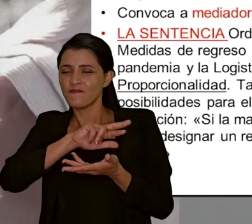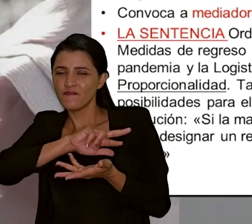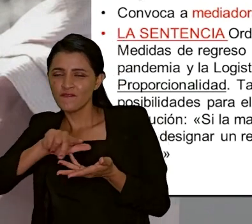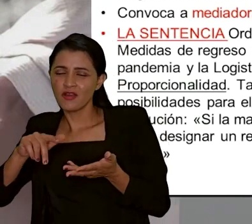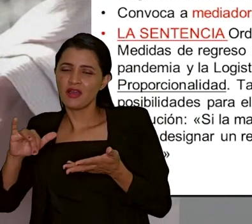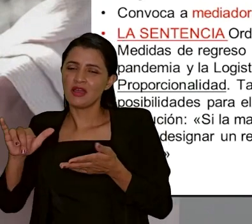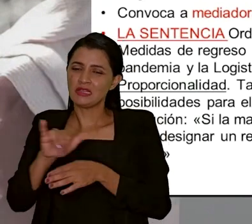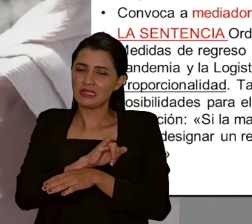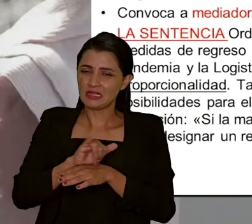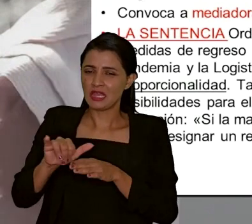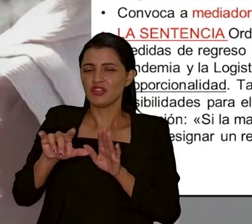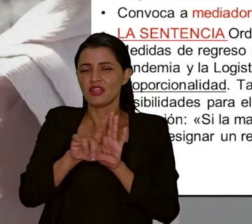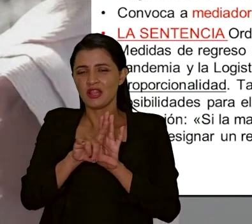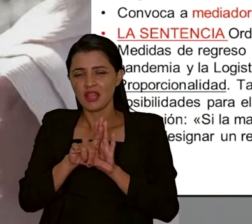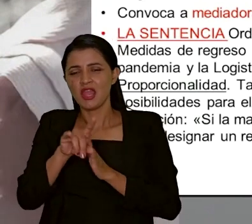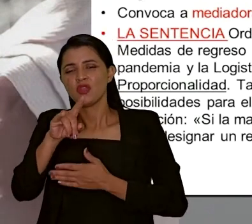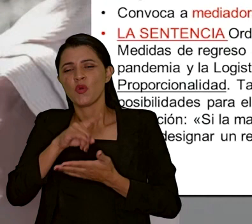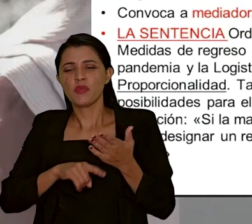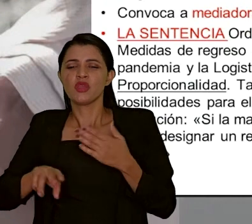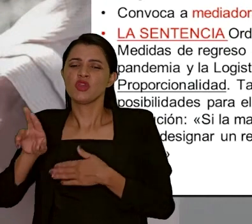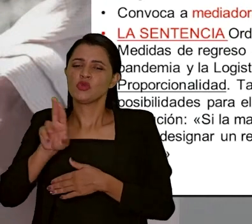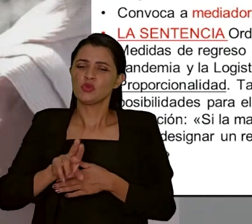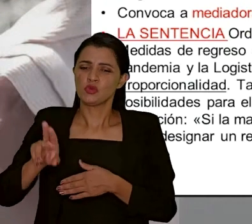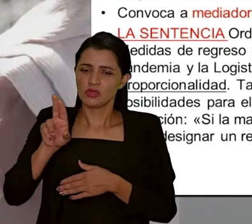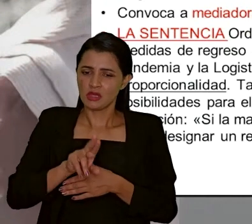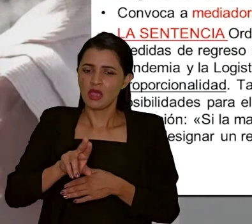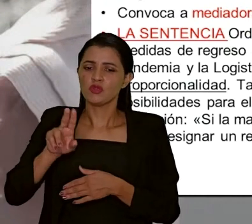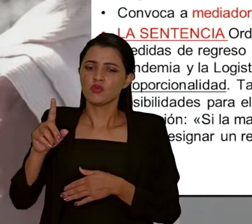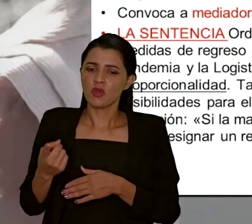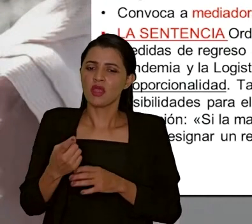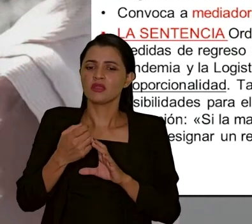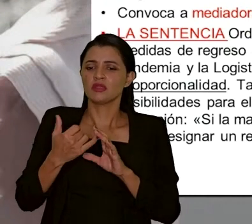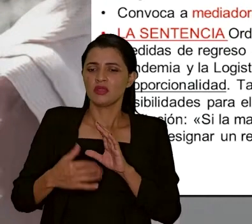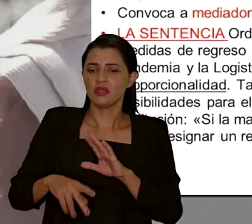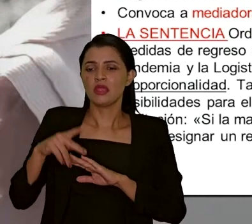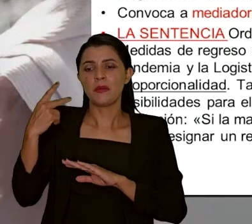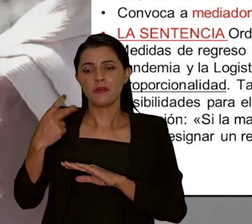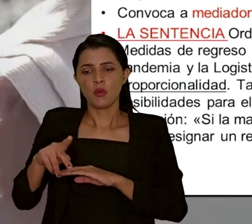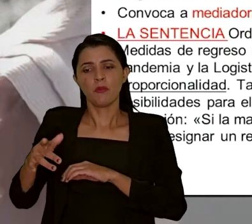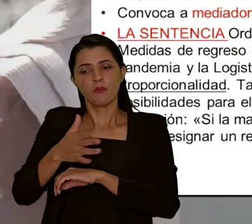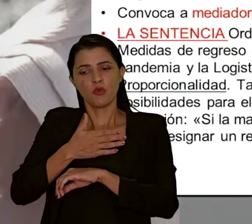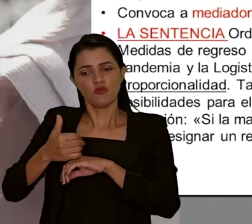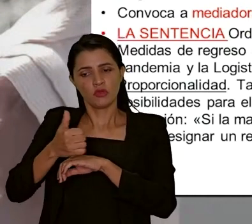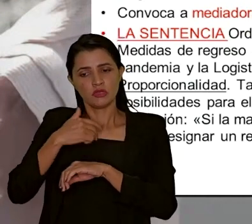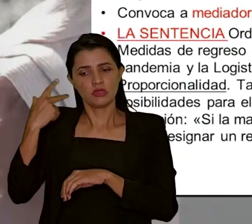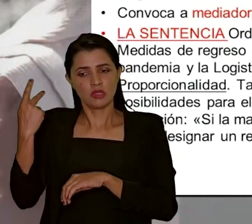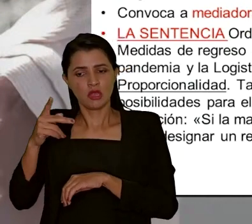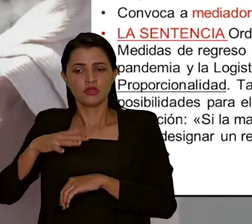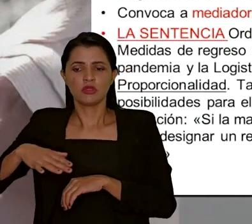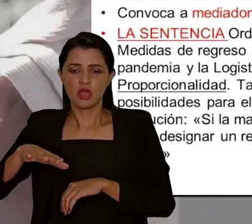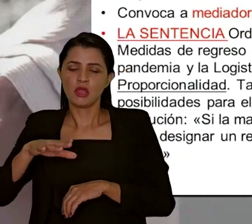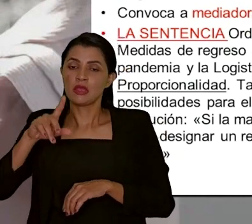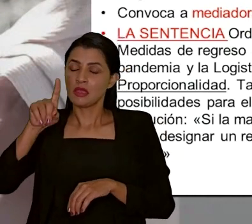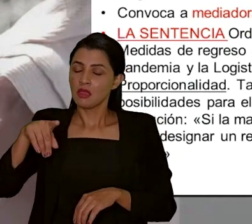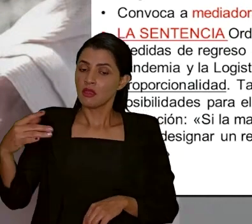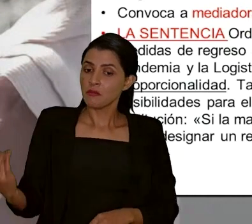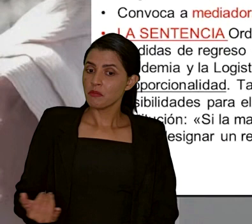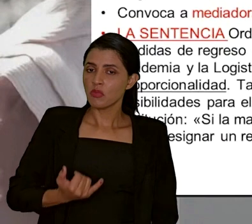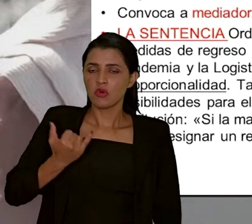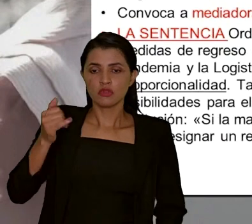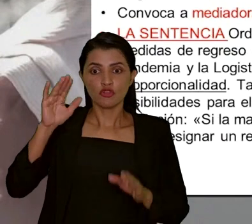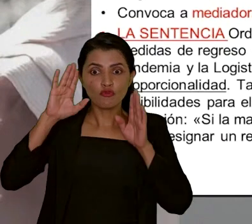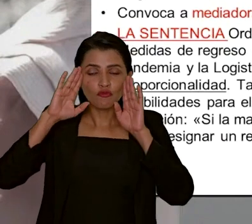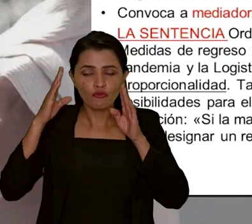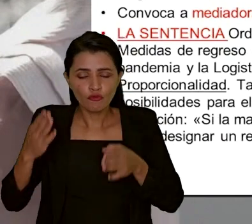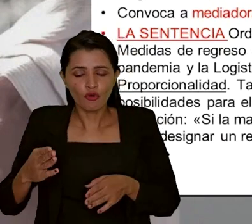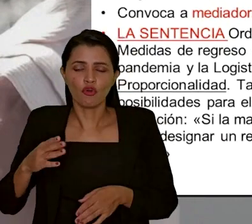juez, guardan la característica de la proporcionalidad, que eso es muy importante. Por ahí uno